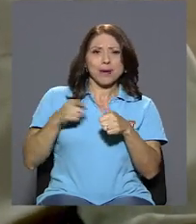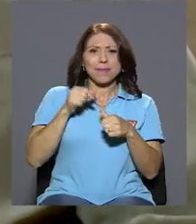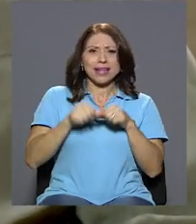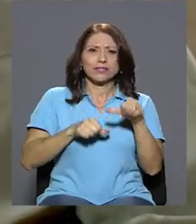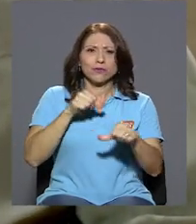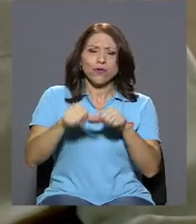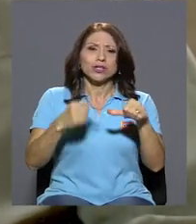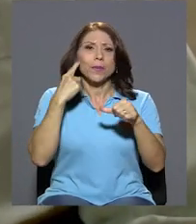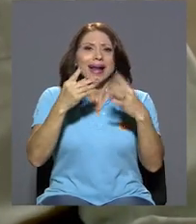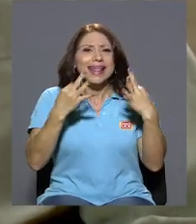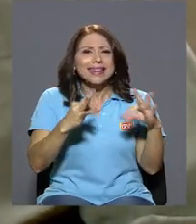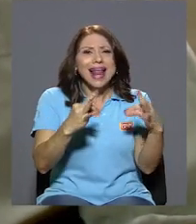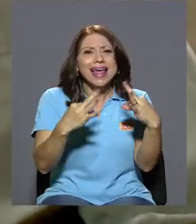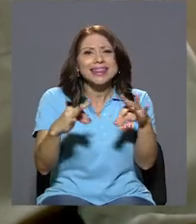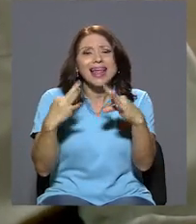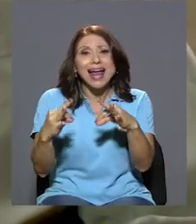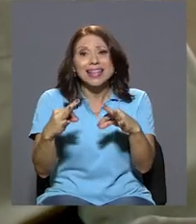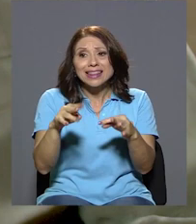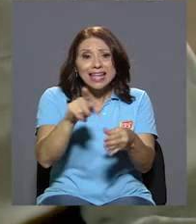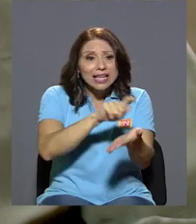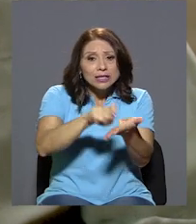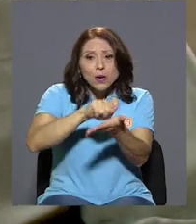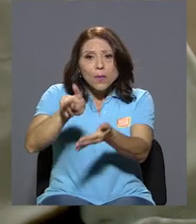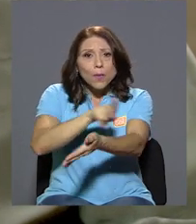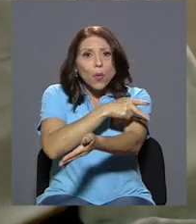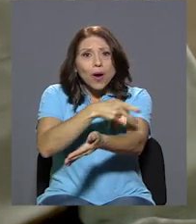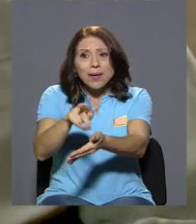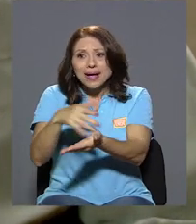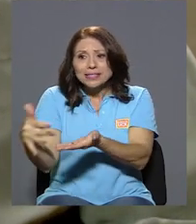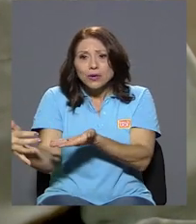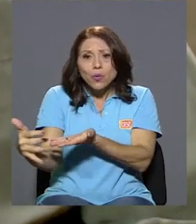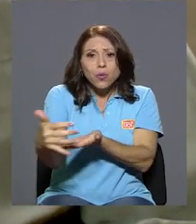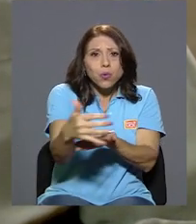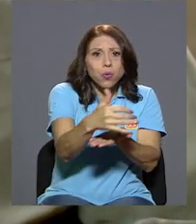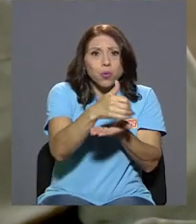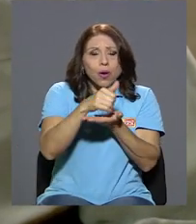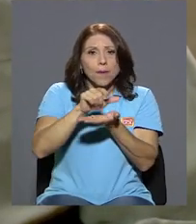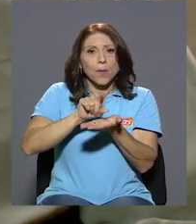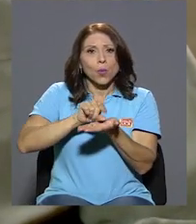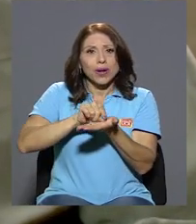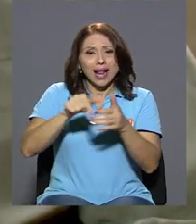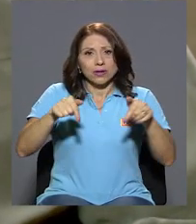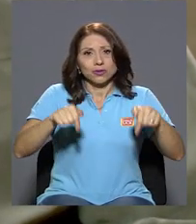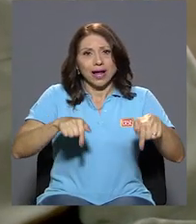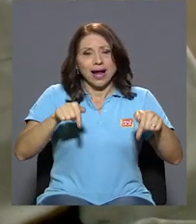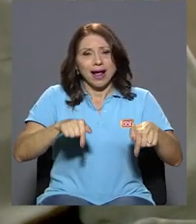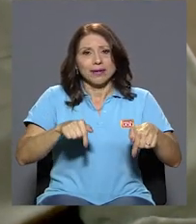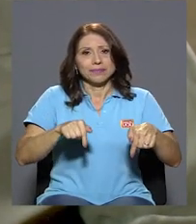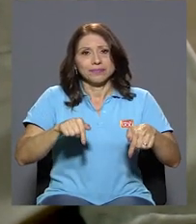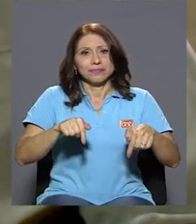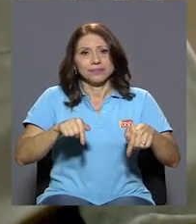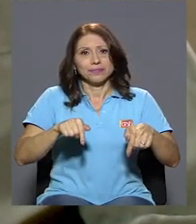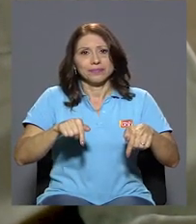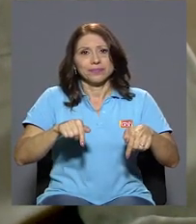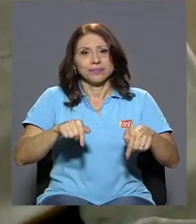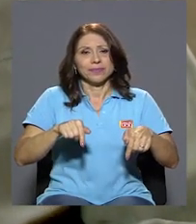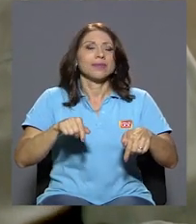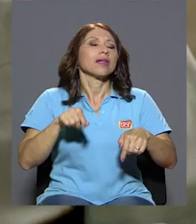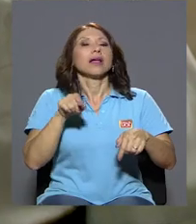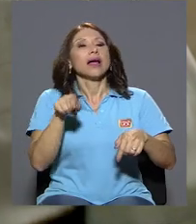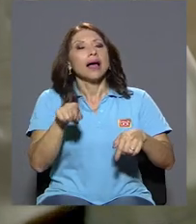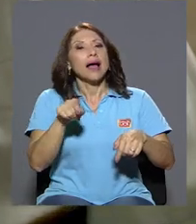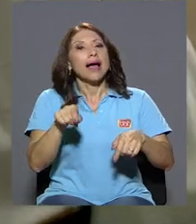para tratar de recoger esos puede más algunos de ellos y publicarlos acá la